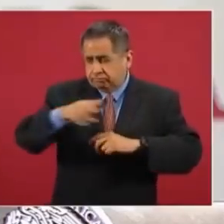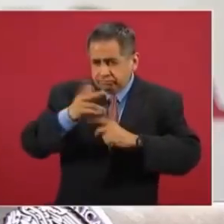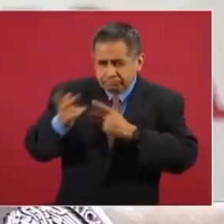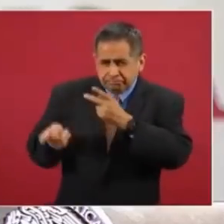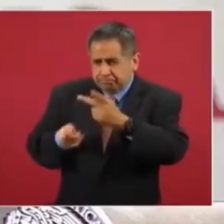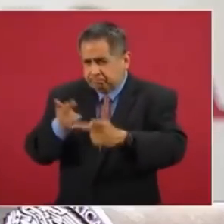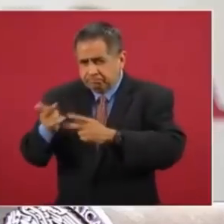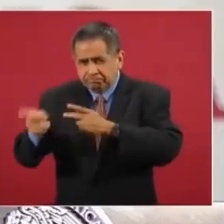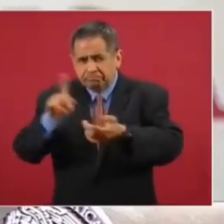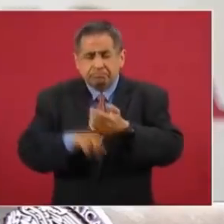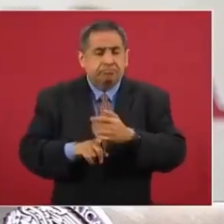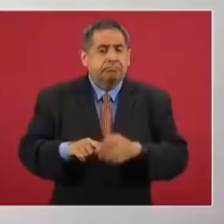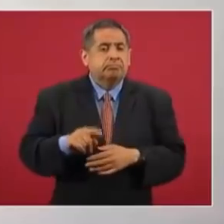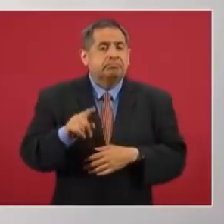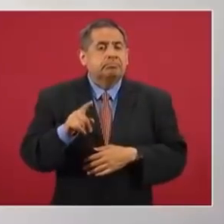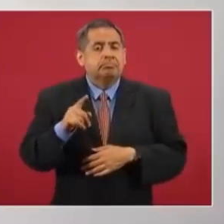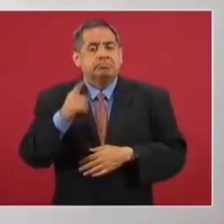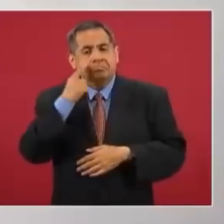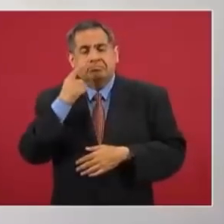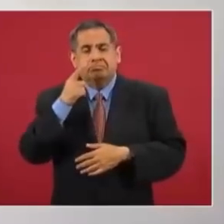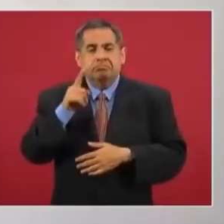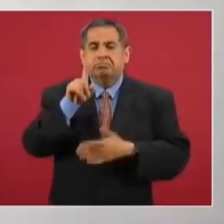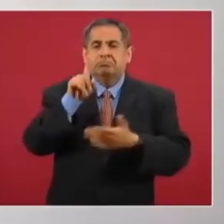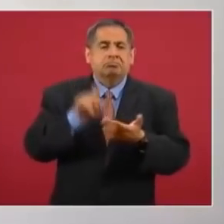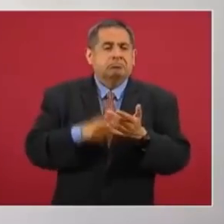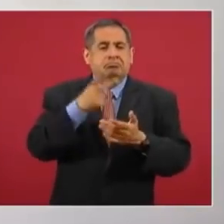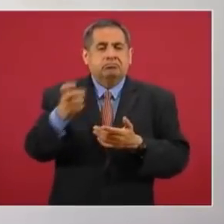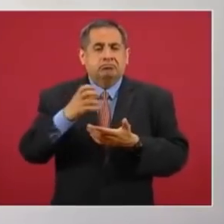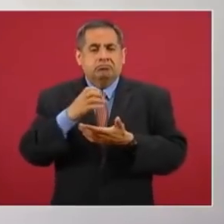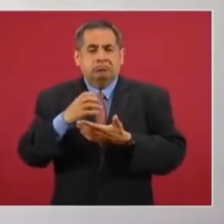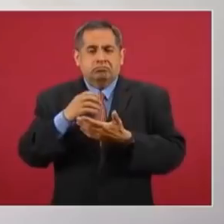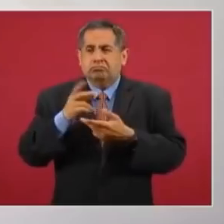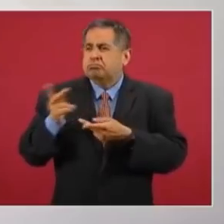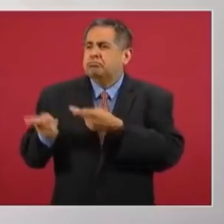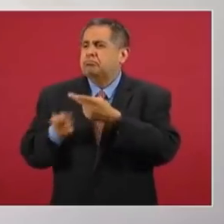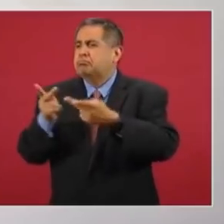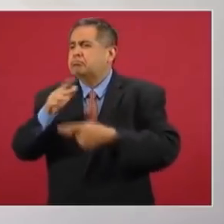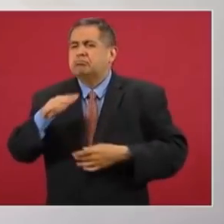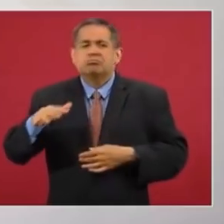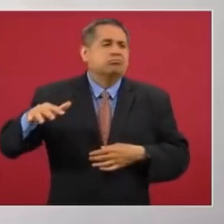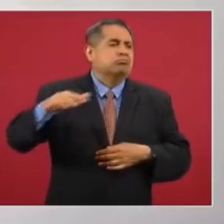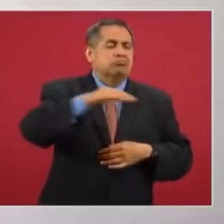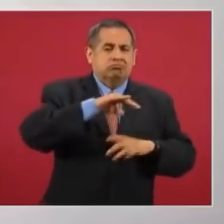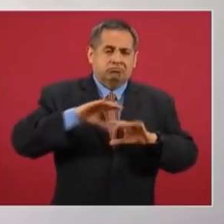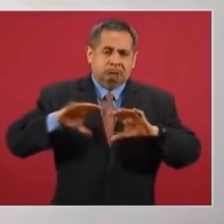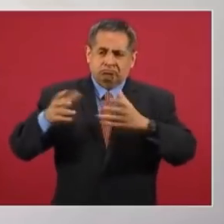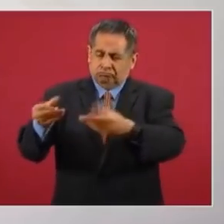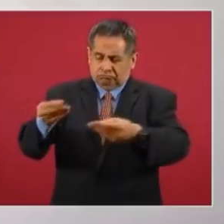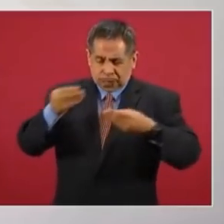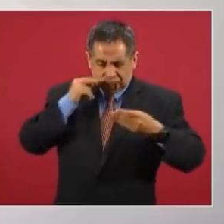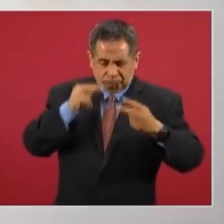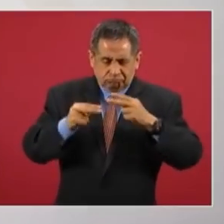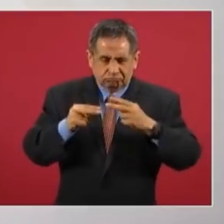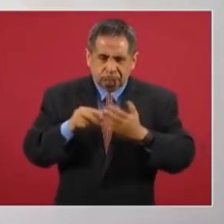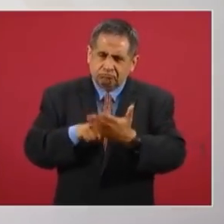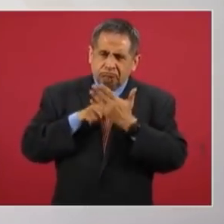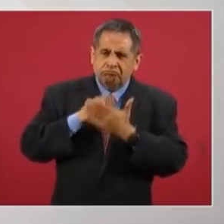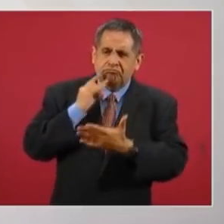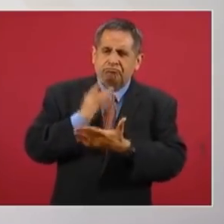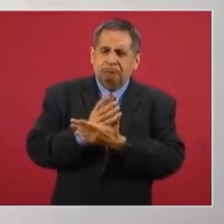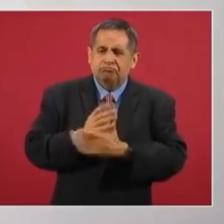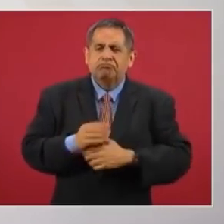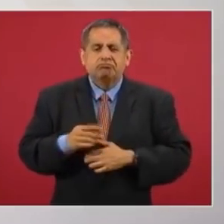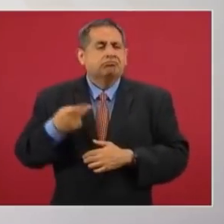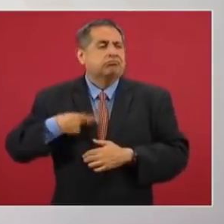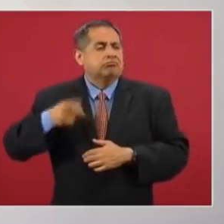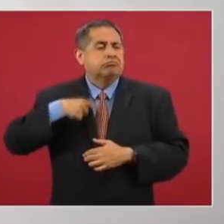de 1,200 cuestionarios, refleja lo